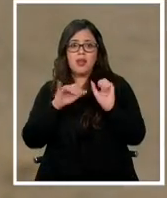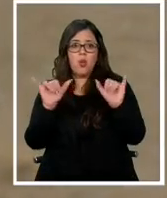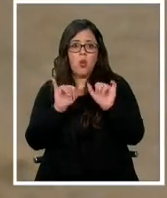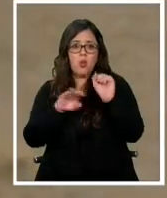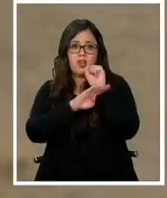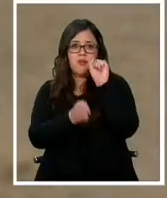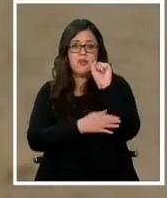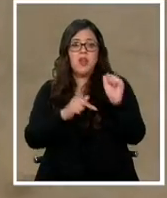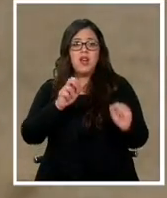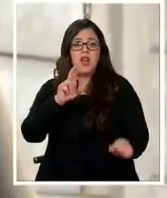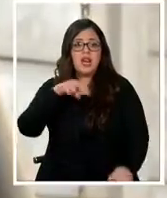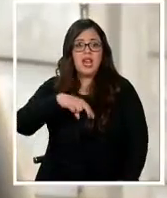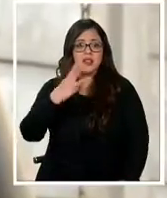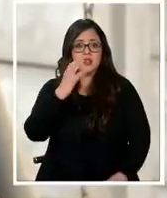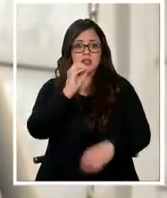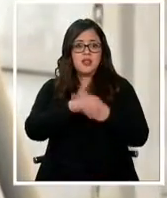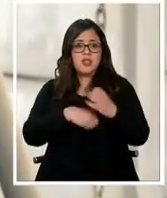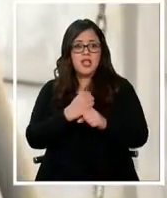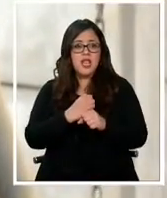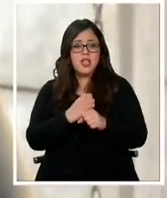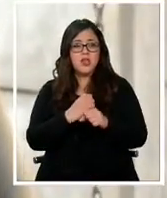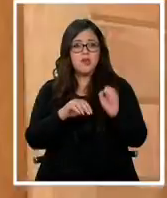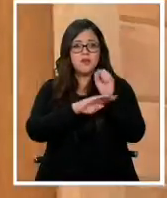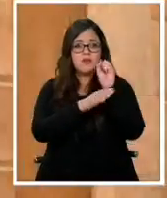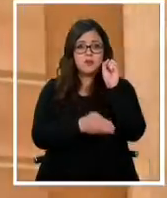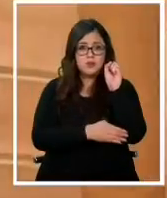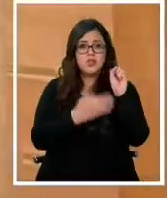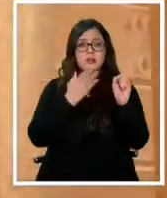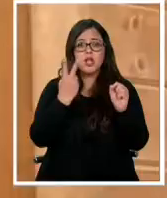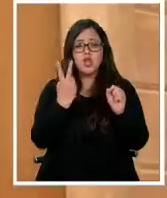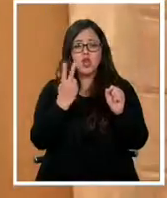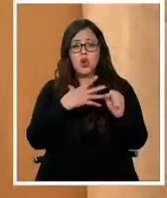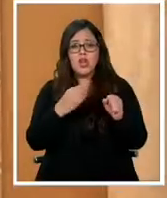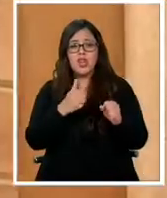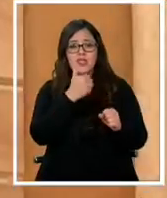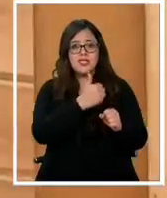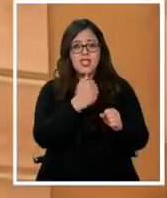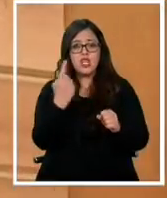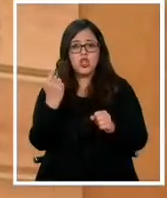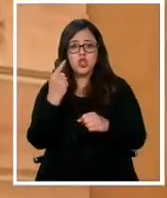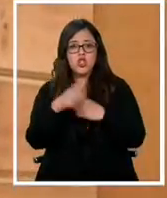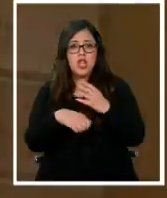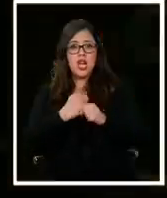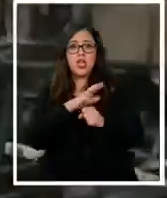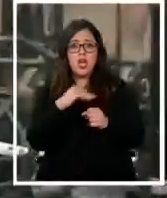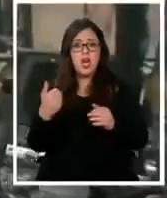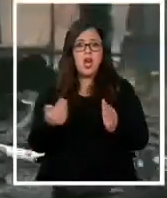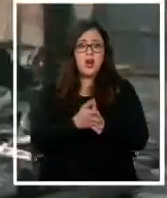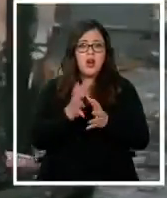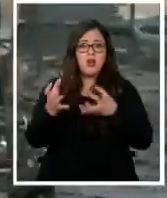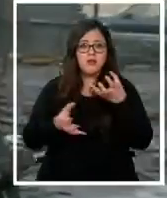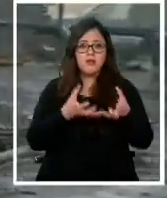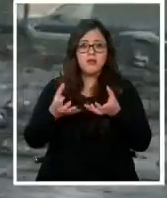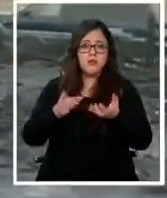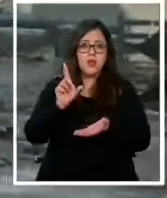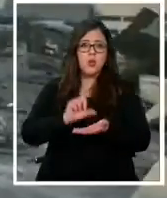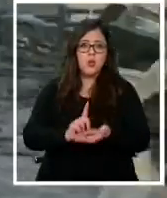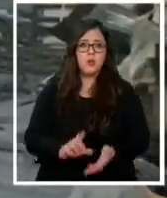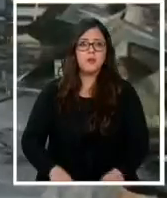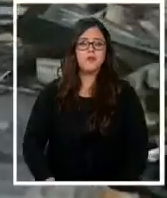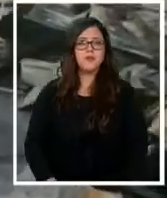Karen Gallardo, de 30 años, que estaba embarazada, y sus dos hijas de 6 y 11 años fallecieron calcinadas en el